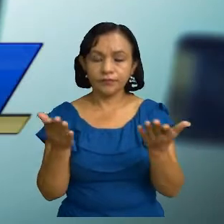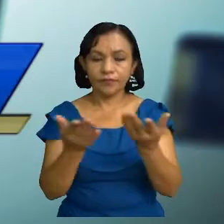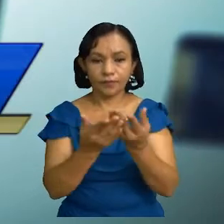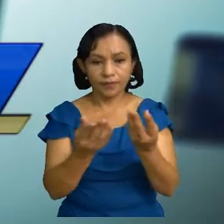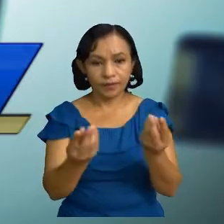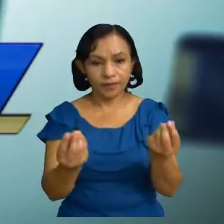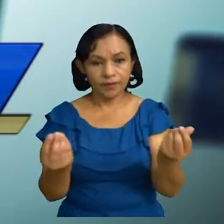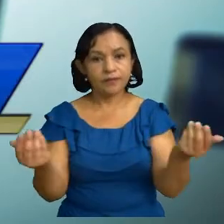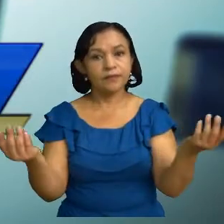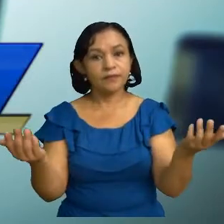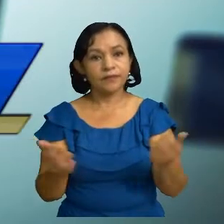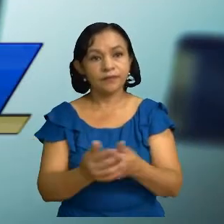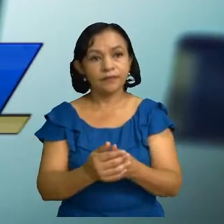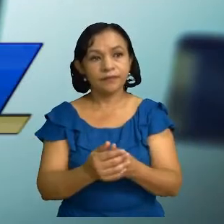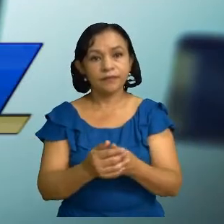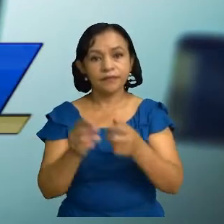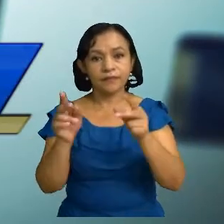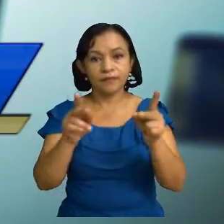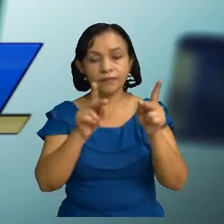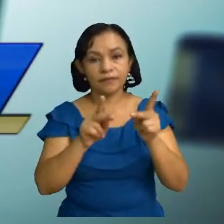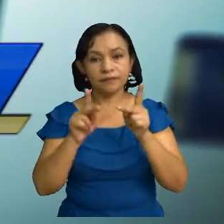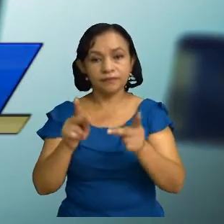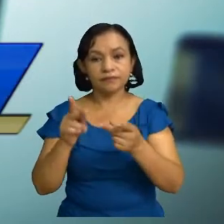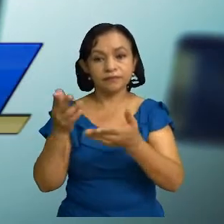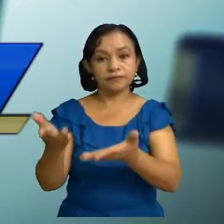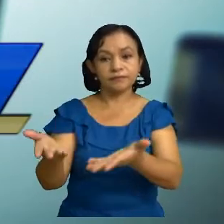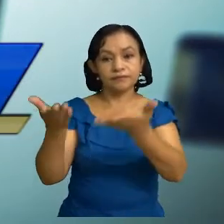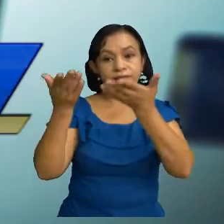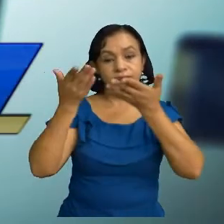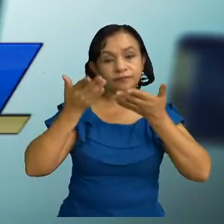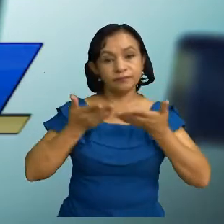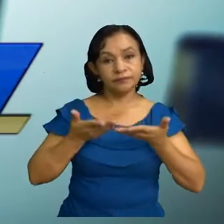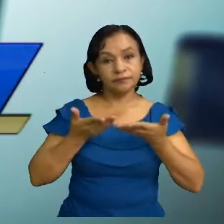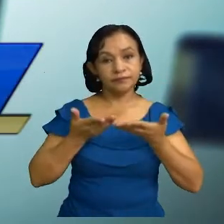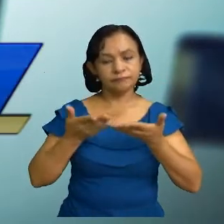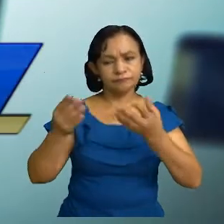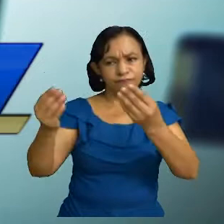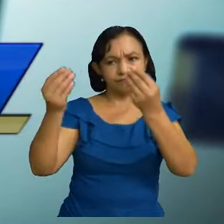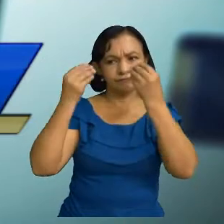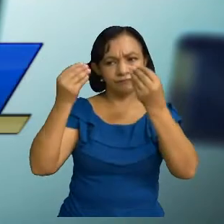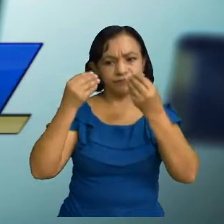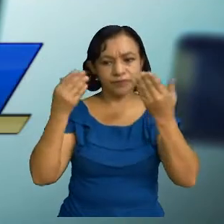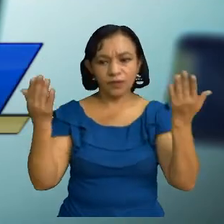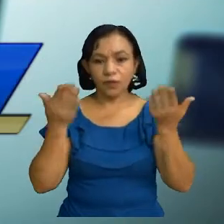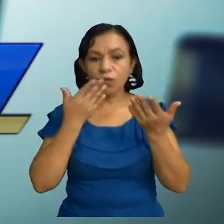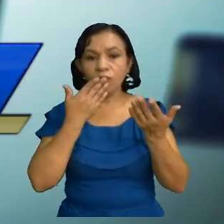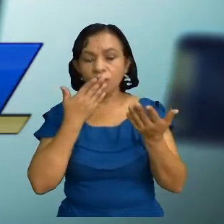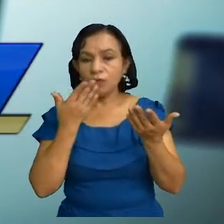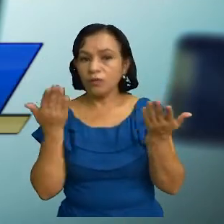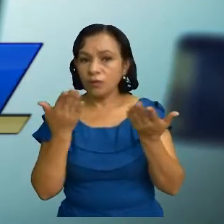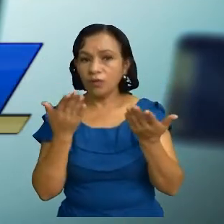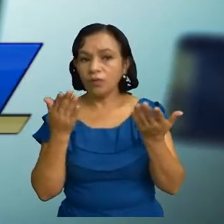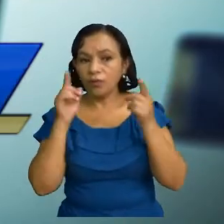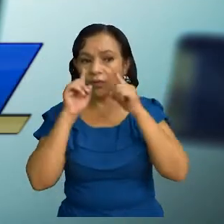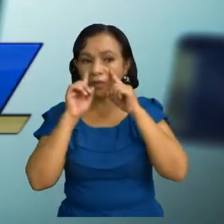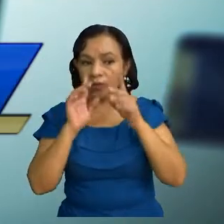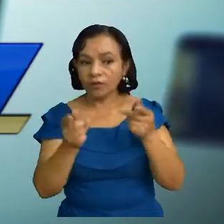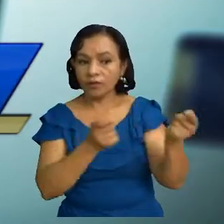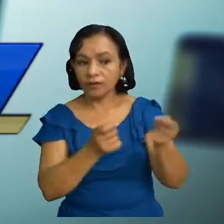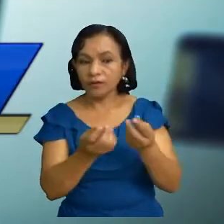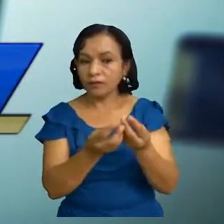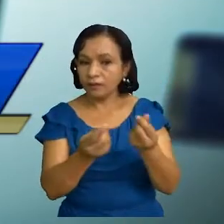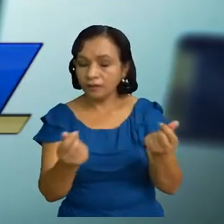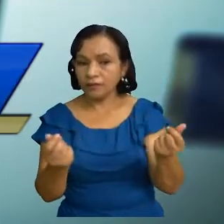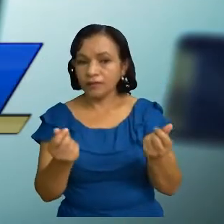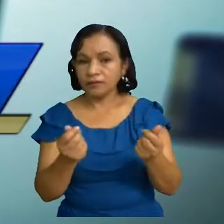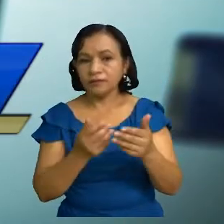y los productores son los que nos dan a nosotros cátedras de cómo cuidar la madre tierra porque es interesante cuando